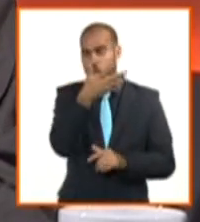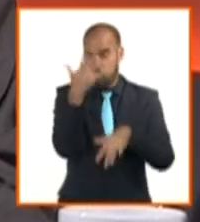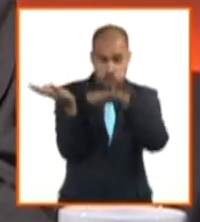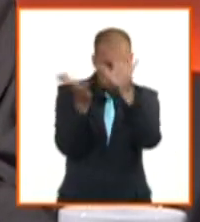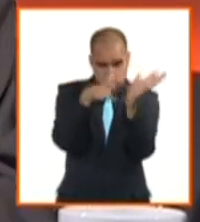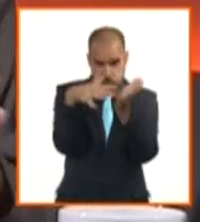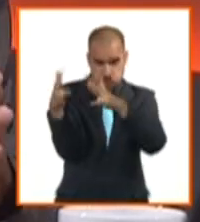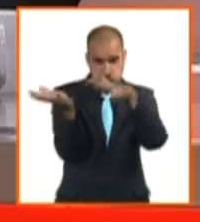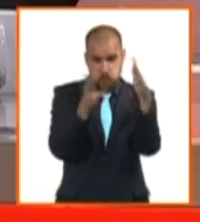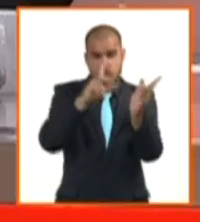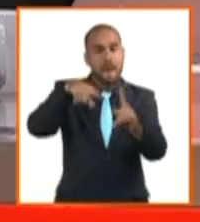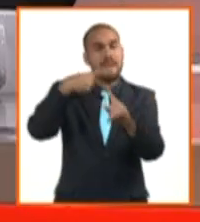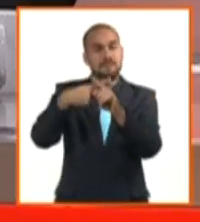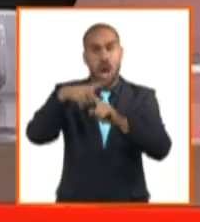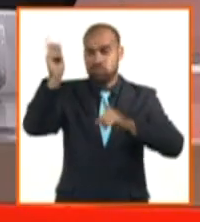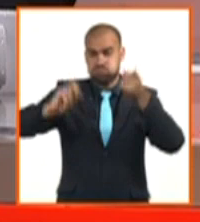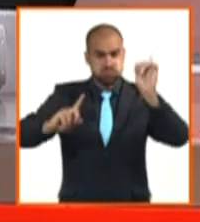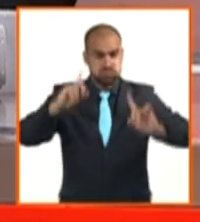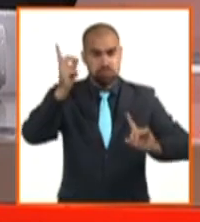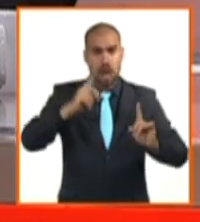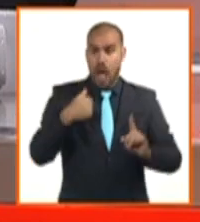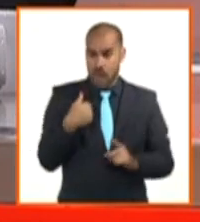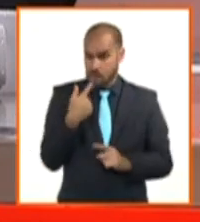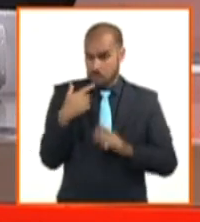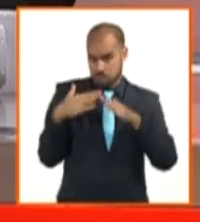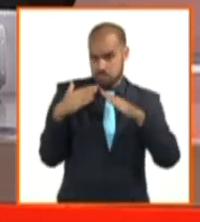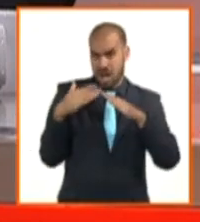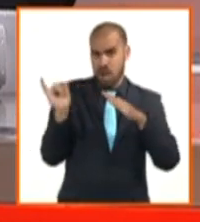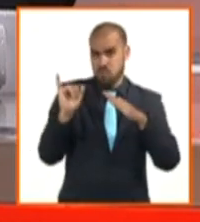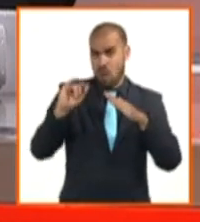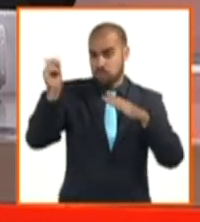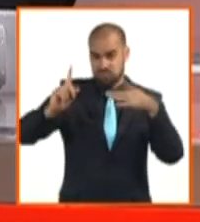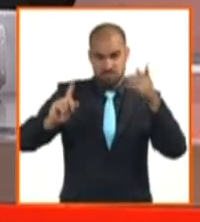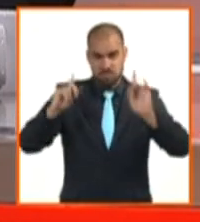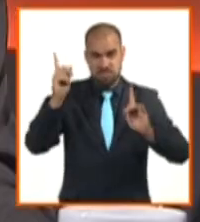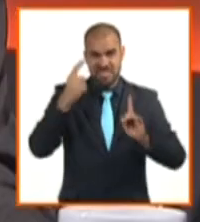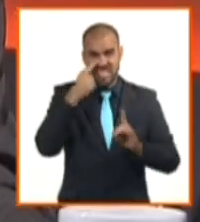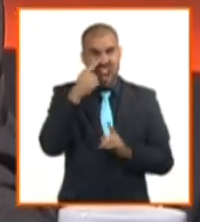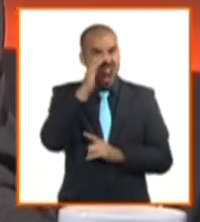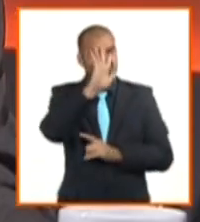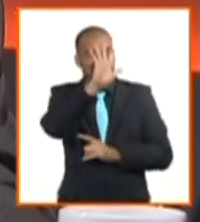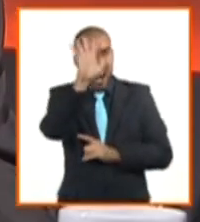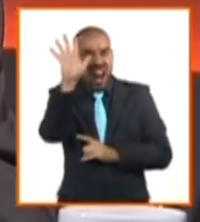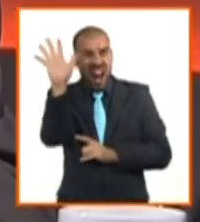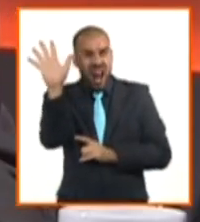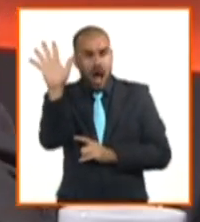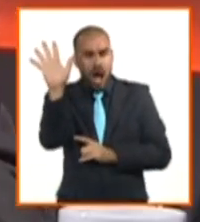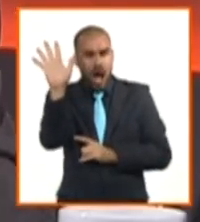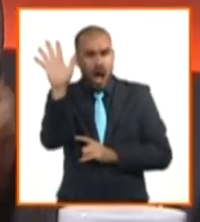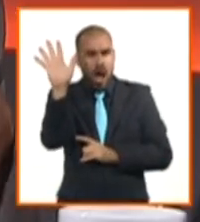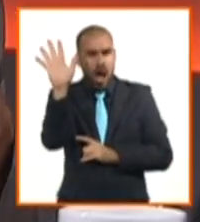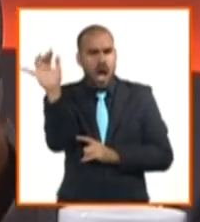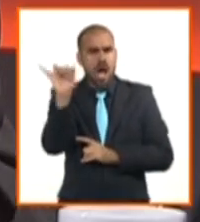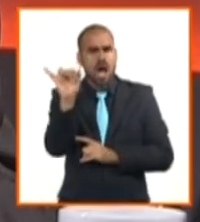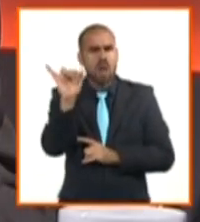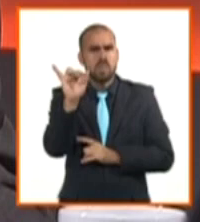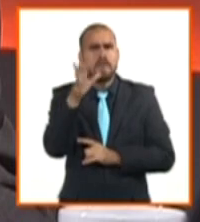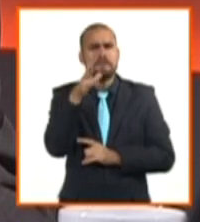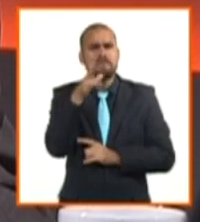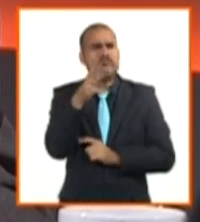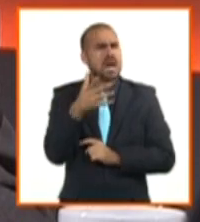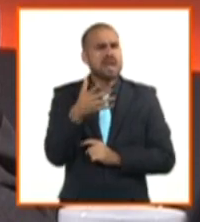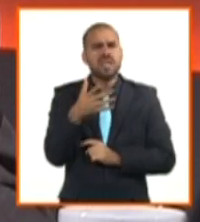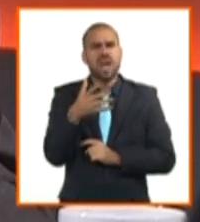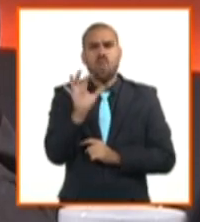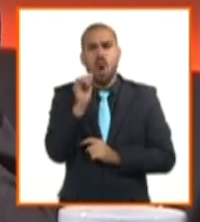algún lugar la gente hasta pasó en mi casa tenía una tormenta eléctrica a todo el negro y en un momento hubo unas rachas